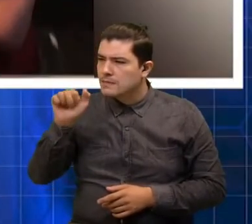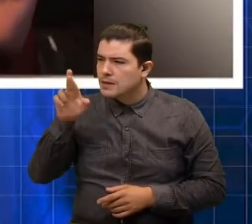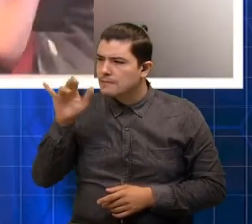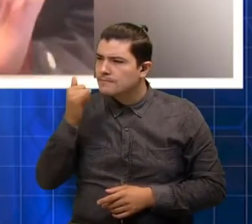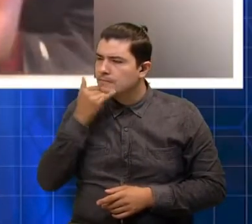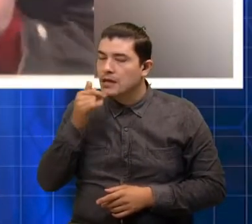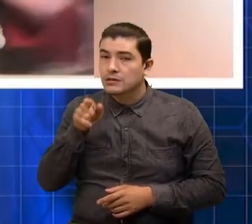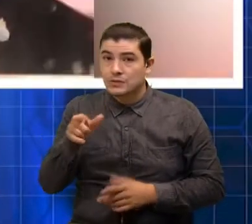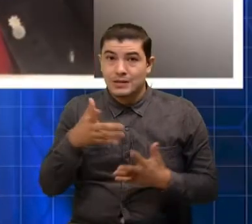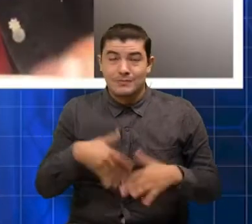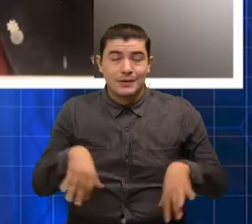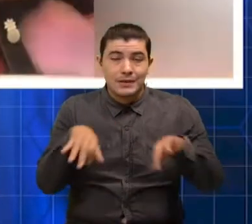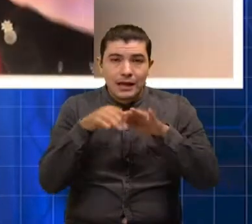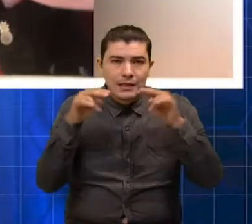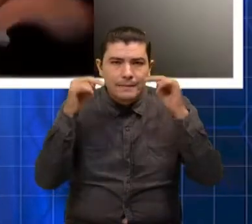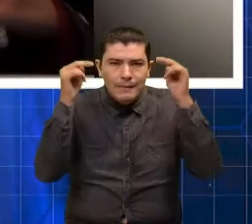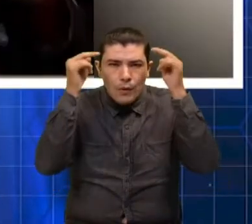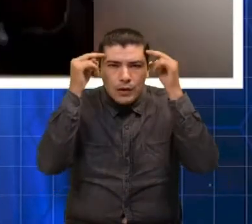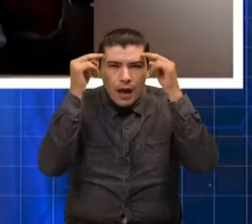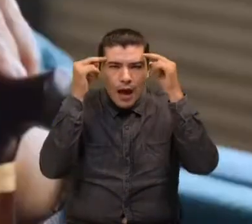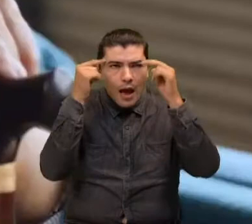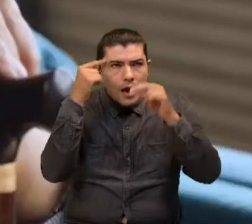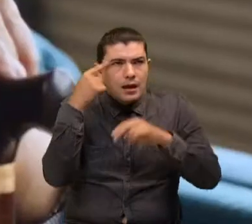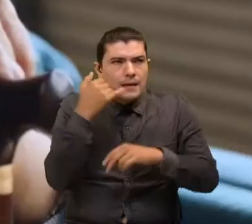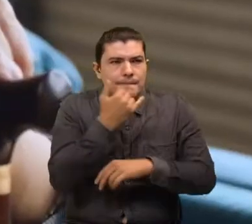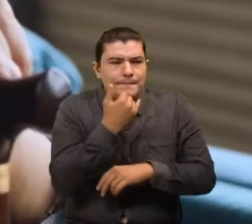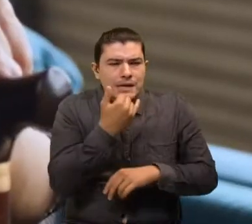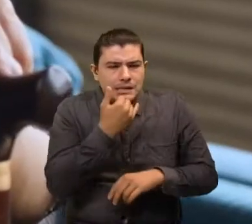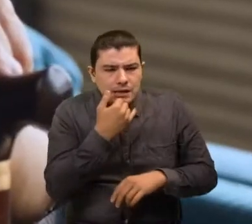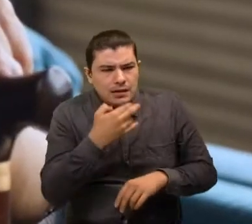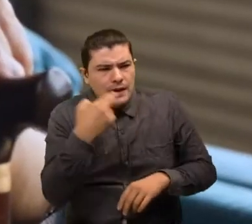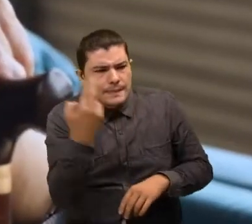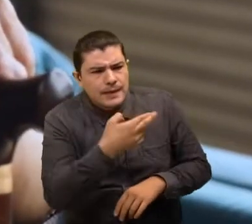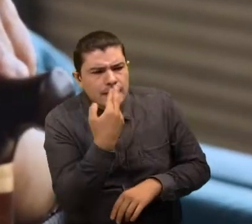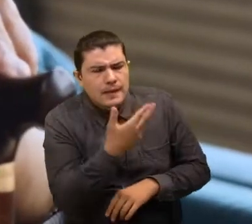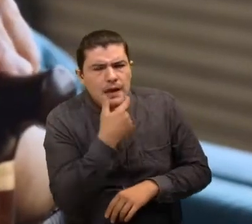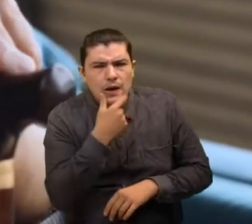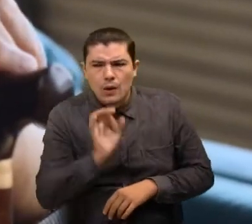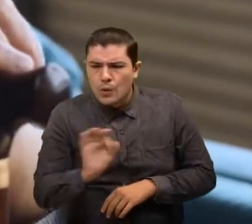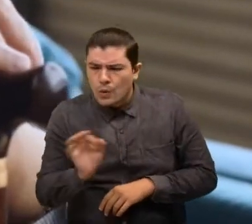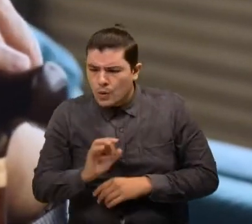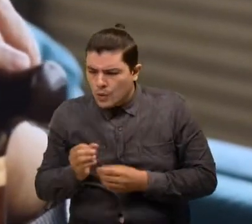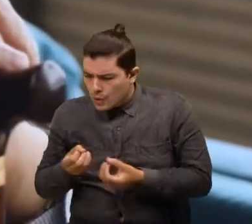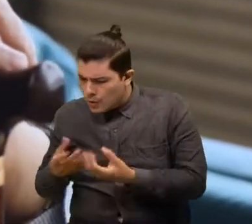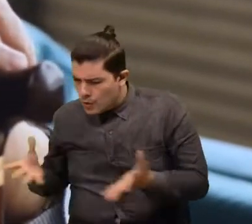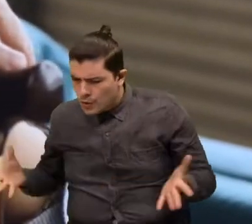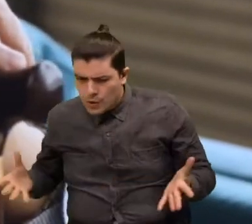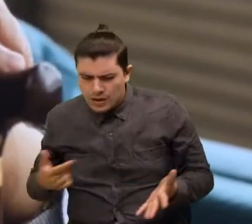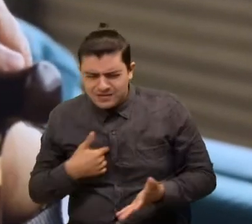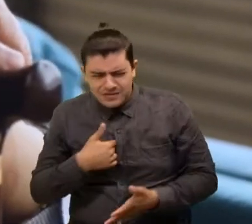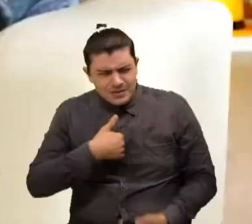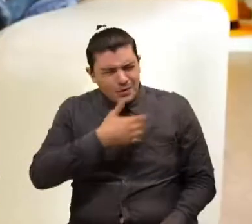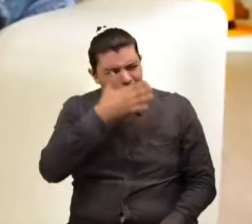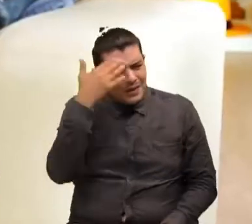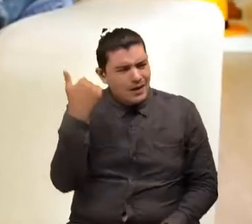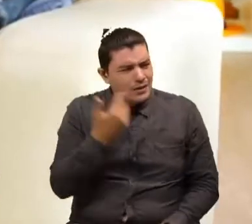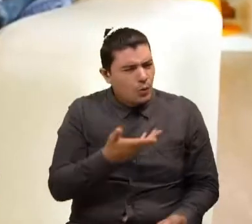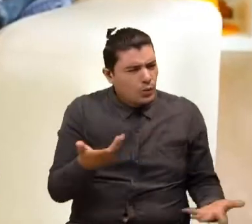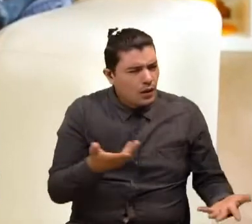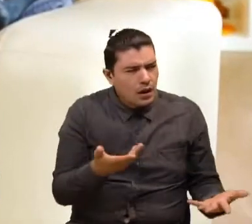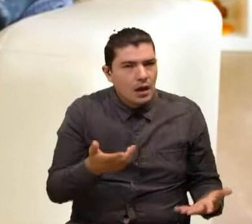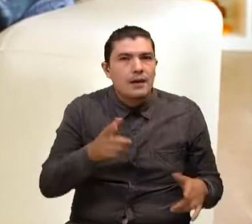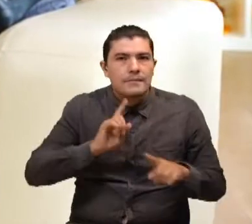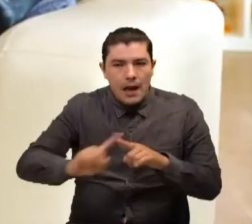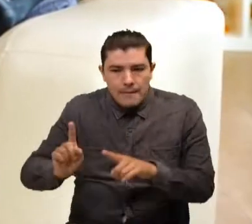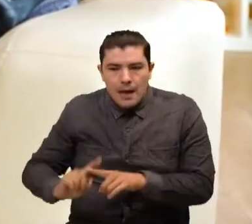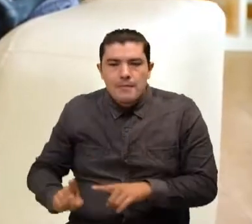la memoria. ¿Qué pasa en la memoria? Empiezan a repetir todas las cosas, empiezan a perder los objetos, se les olvida dónde ponen las cosas y esto empieza a tener